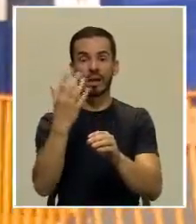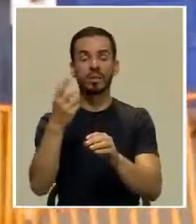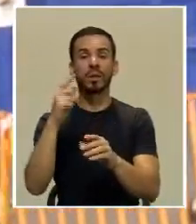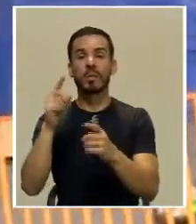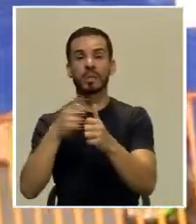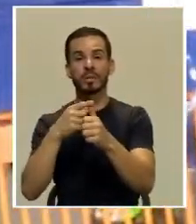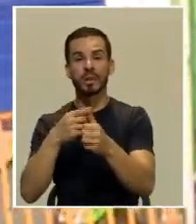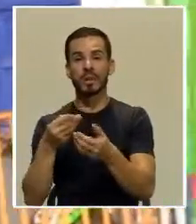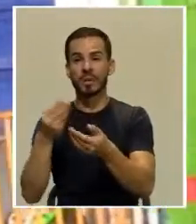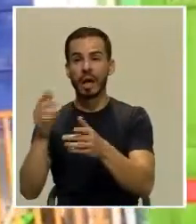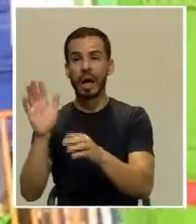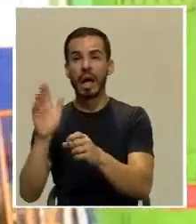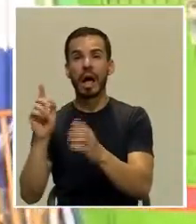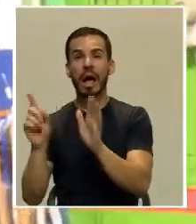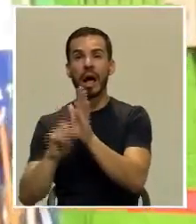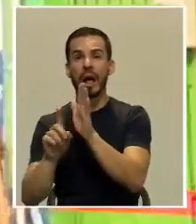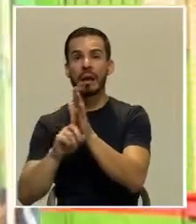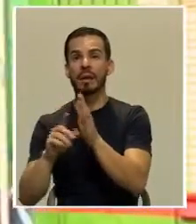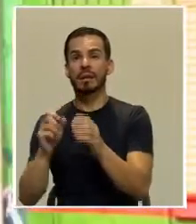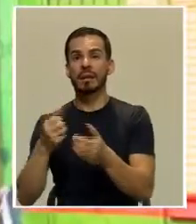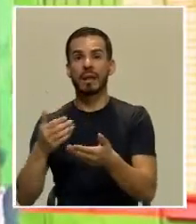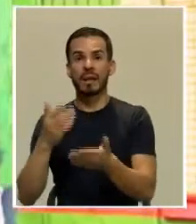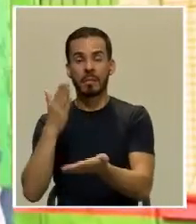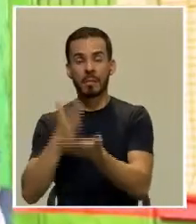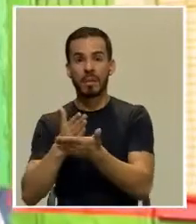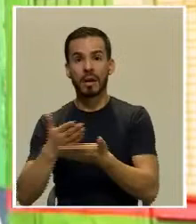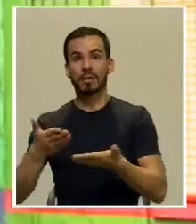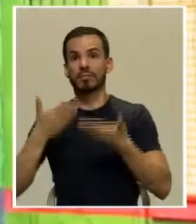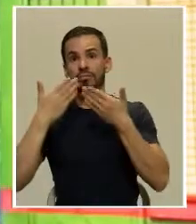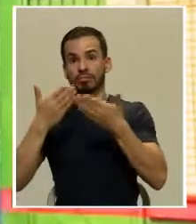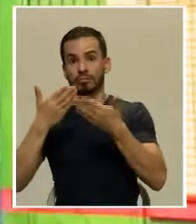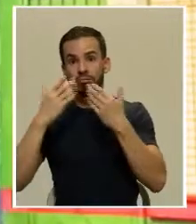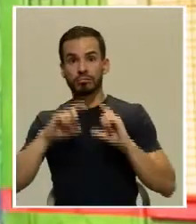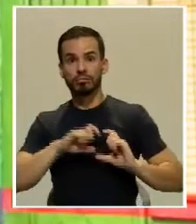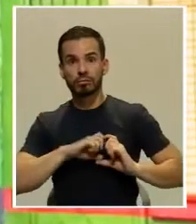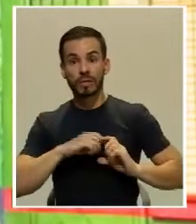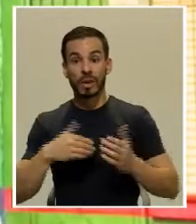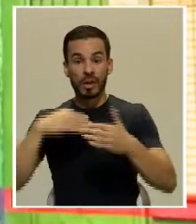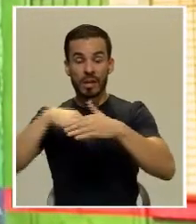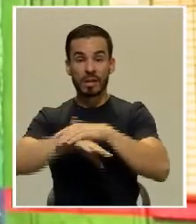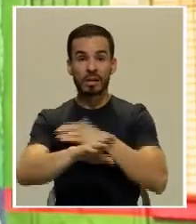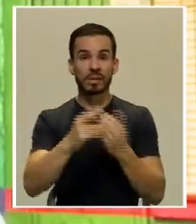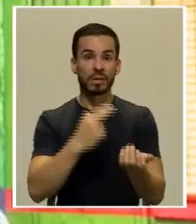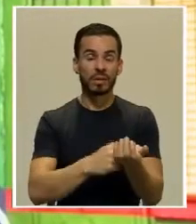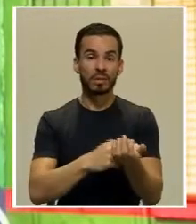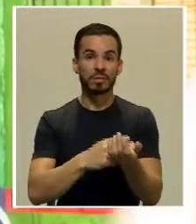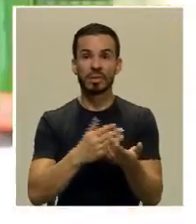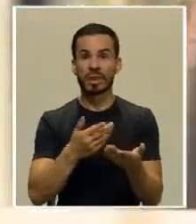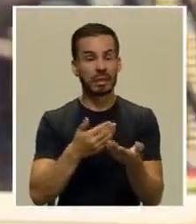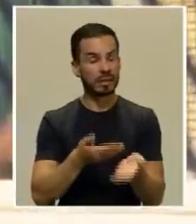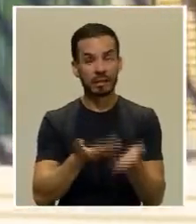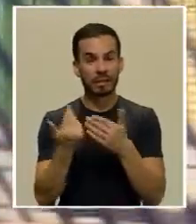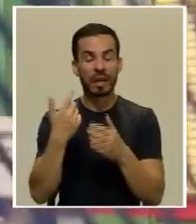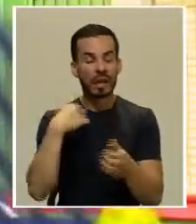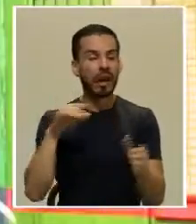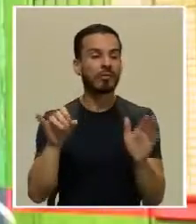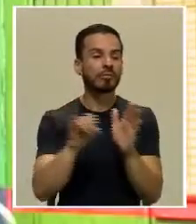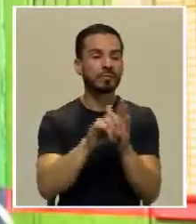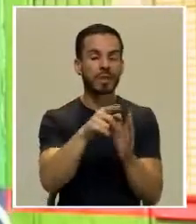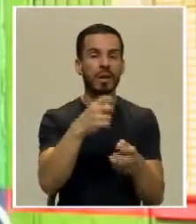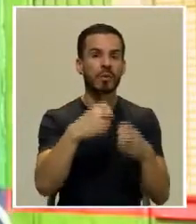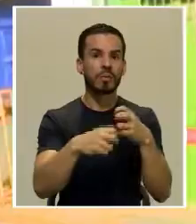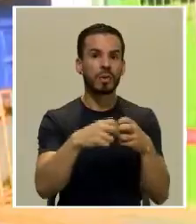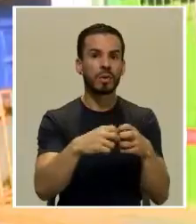primera instancia se dio una alerta de un paro cardiorrespiratorio. Sin embargo, ingresando al centro médico se descartó y detectaron